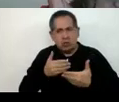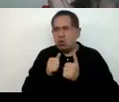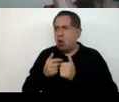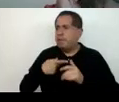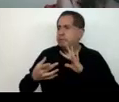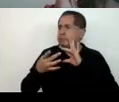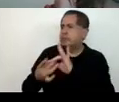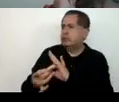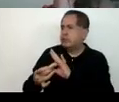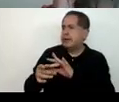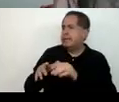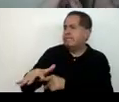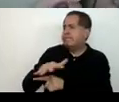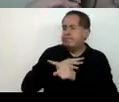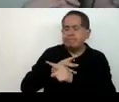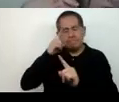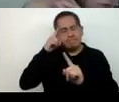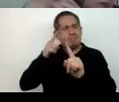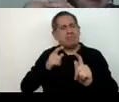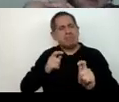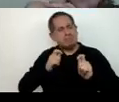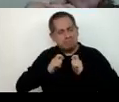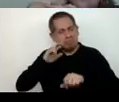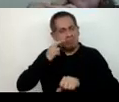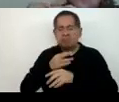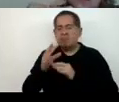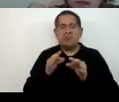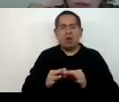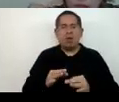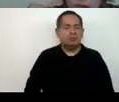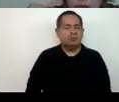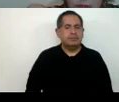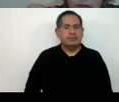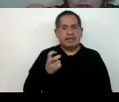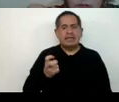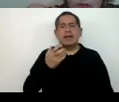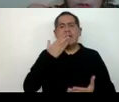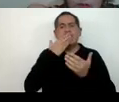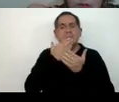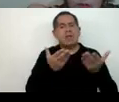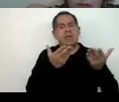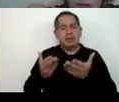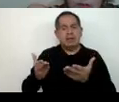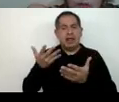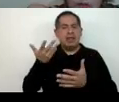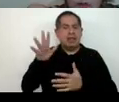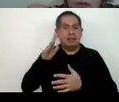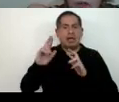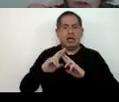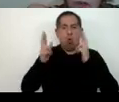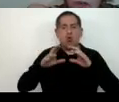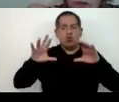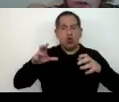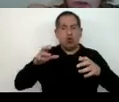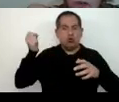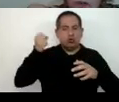y para cumplir la misión encomendada. Sea esta la bienvenida a la 10ª sesión de las jornadas